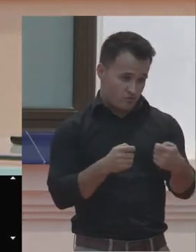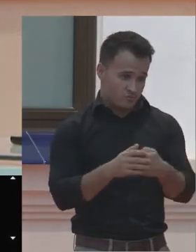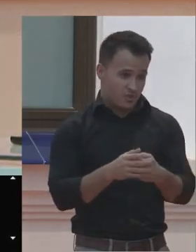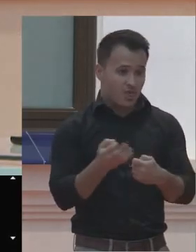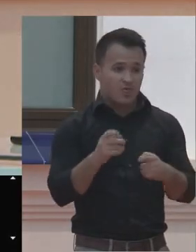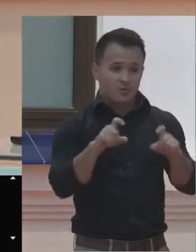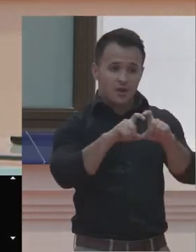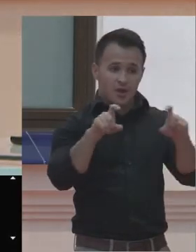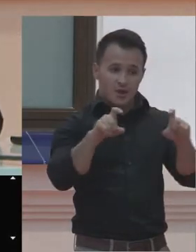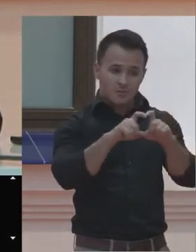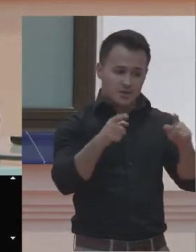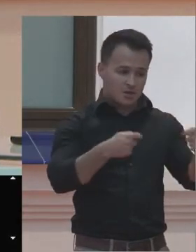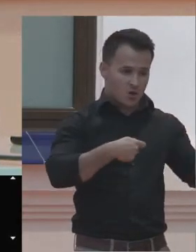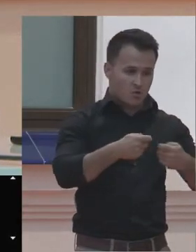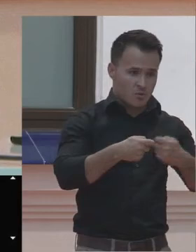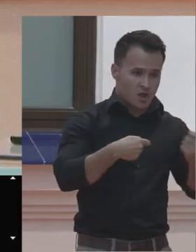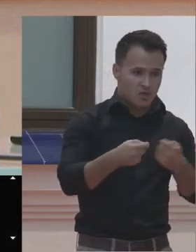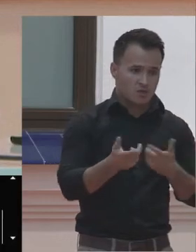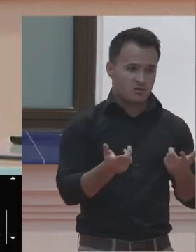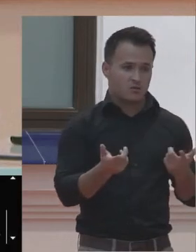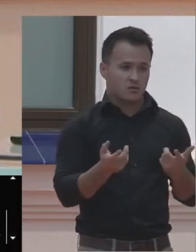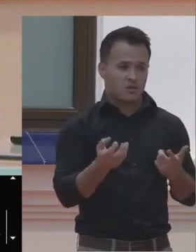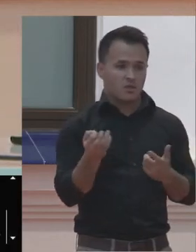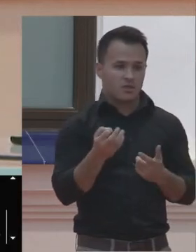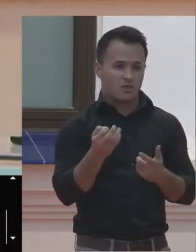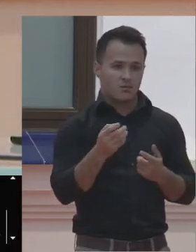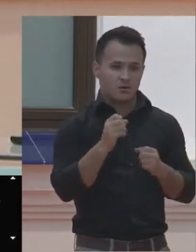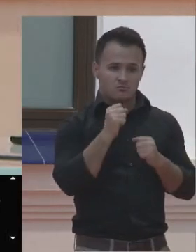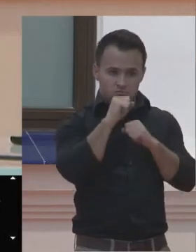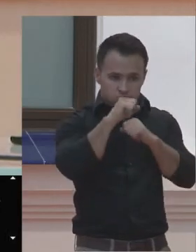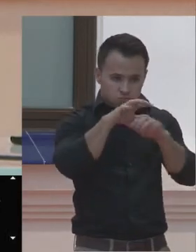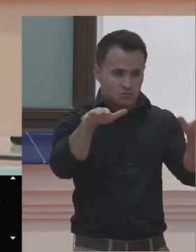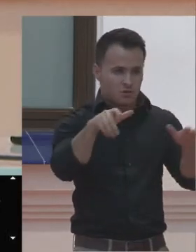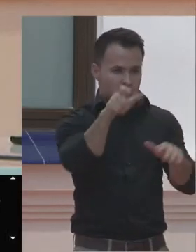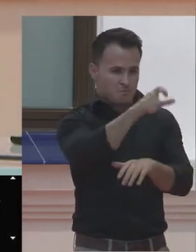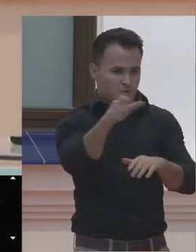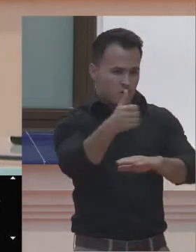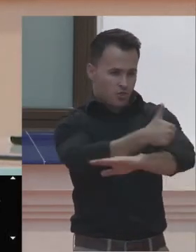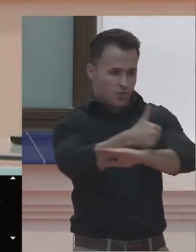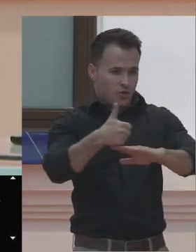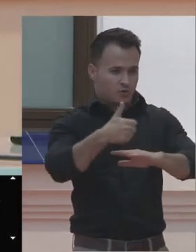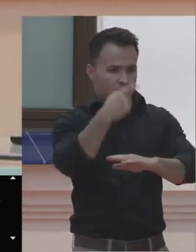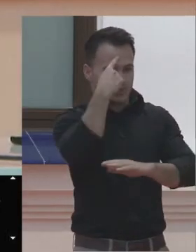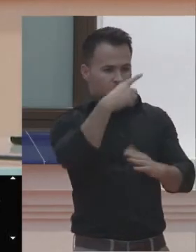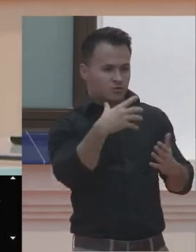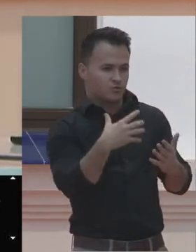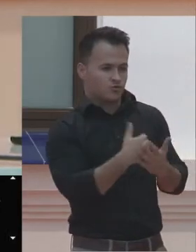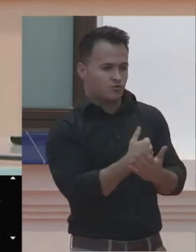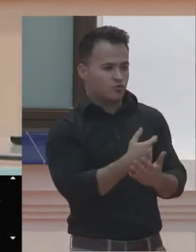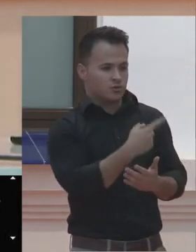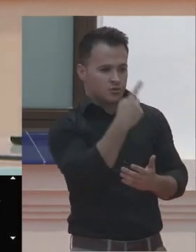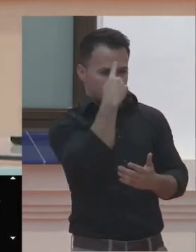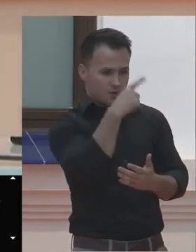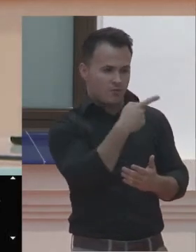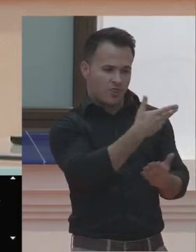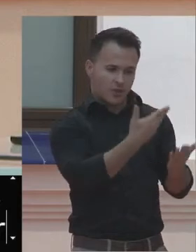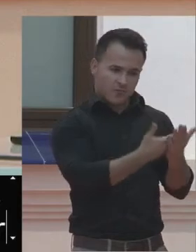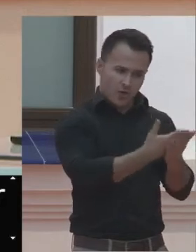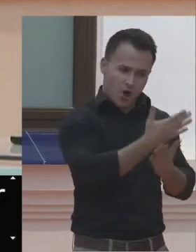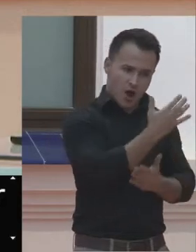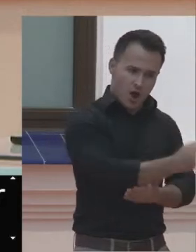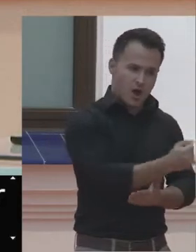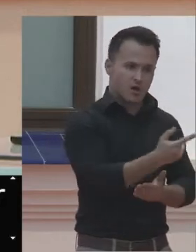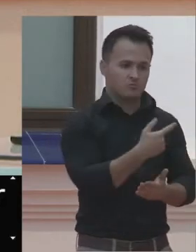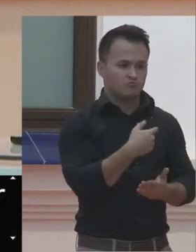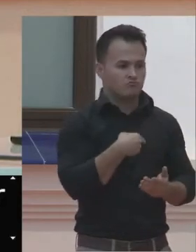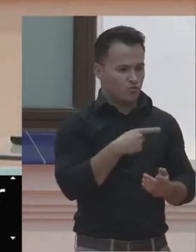la industria, el comercio, tiene que hacer saber, dar a conocer al ciudadano: oye, yo tengo esta certificación